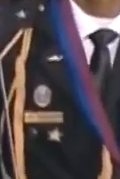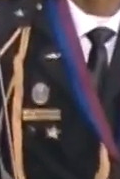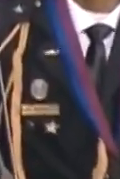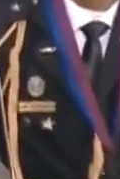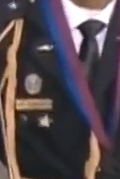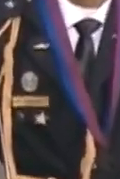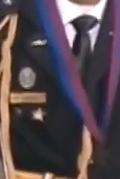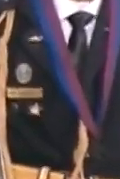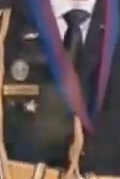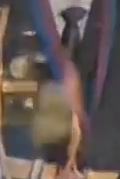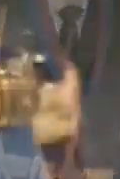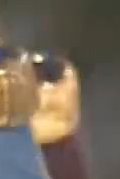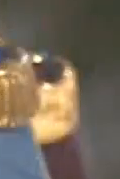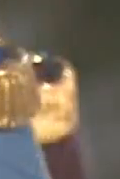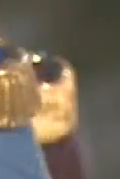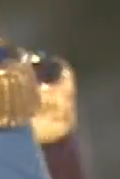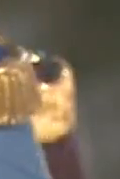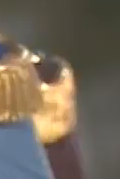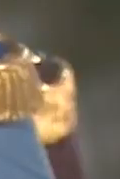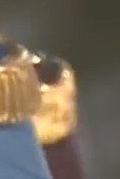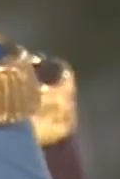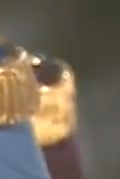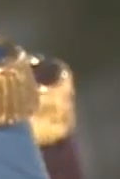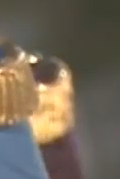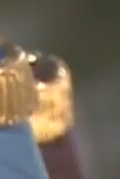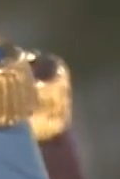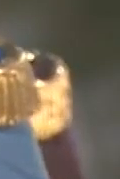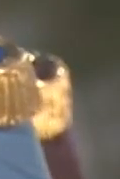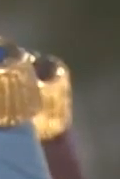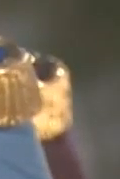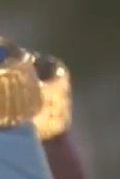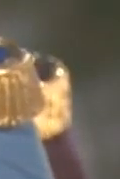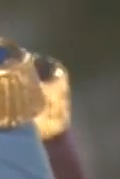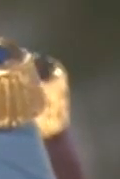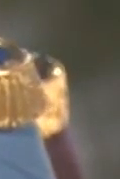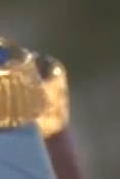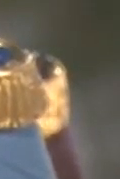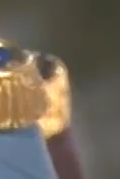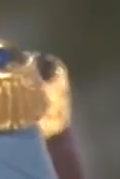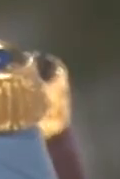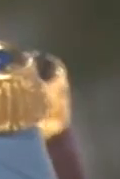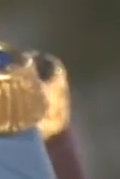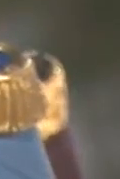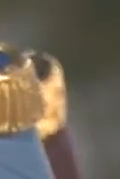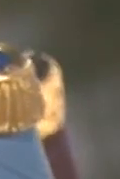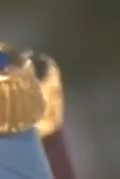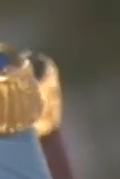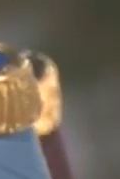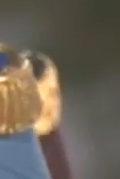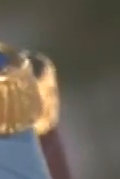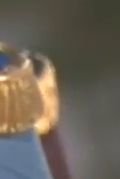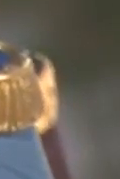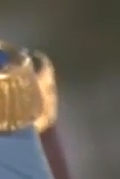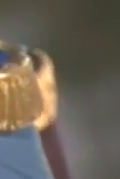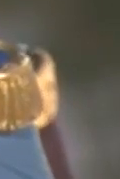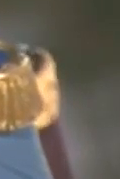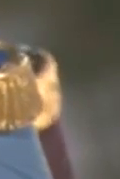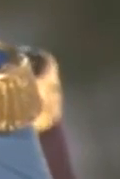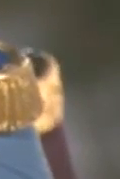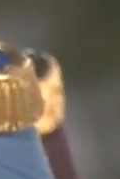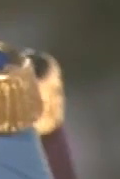de nuestra Fuerza Armada Nacional Bolivariana, ha concluido. Muy bien, general.